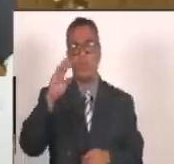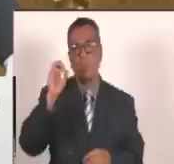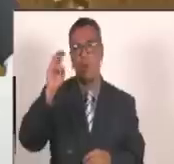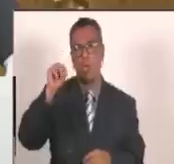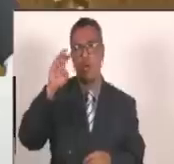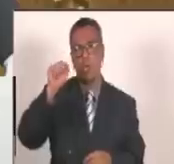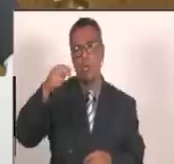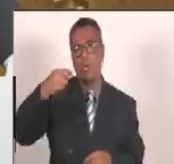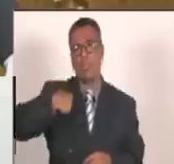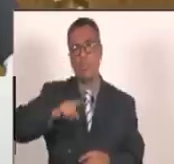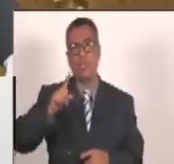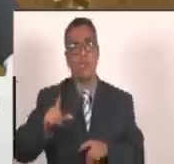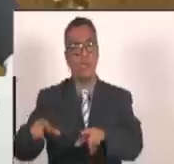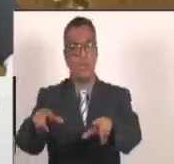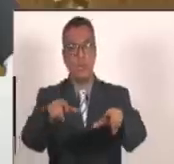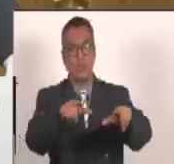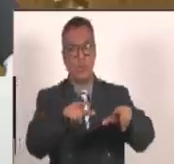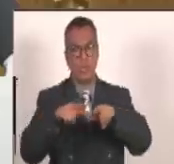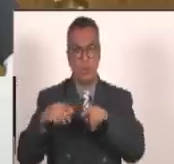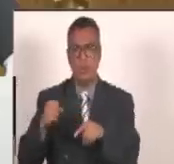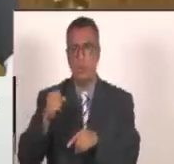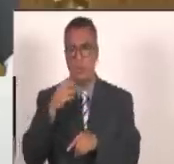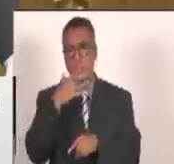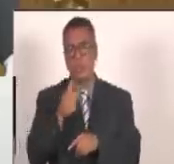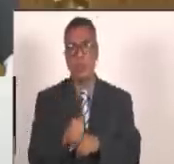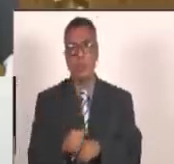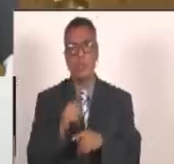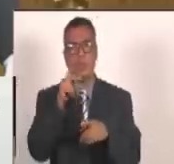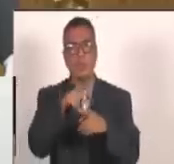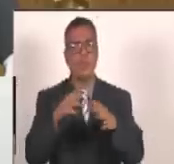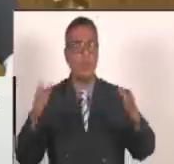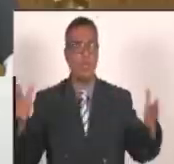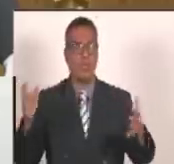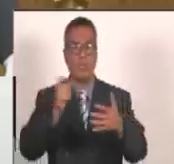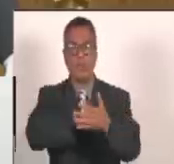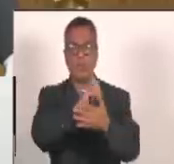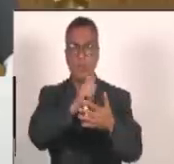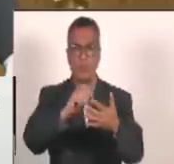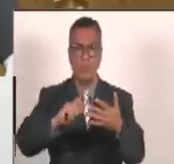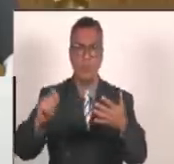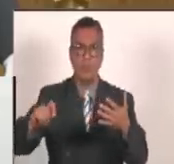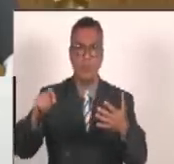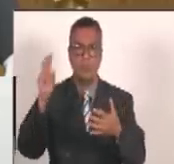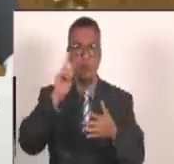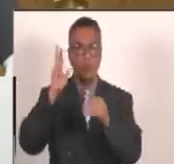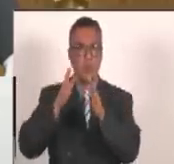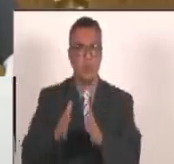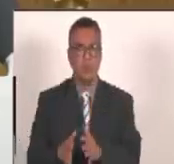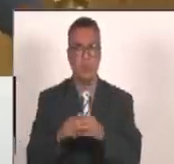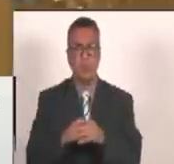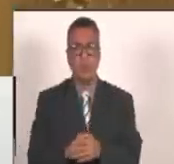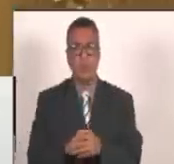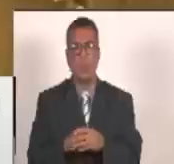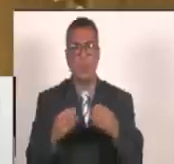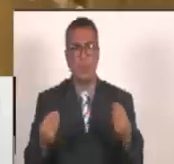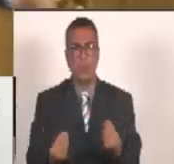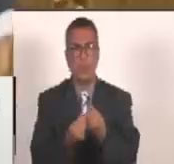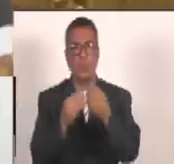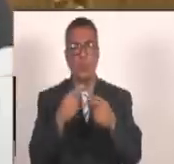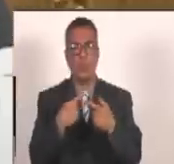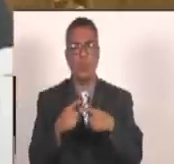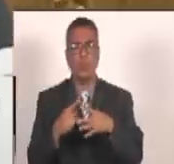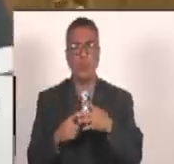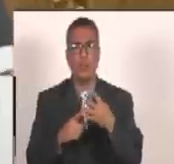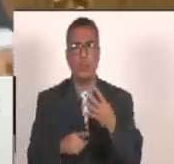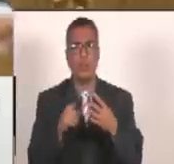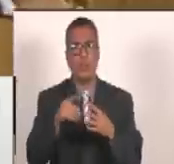Román tiene un lugar privilegiado entre los grandes dramaturgos venezolanos, al lado de